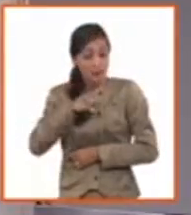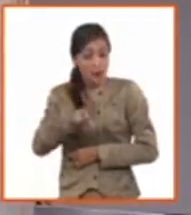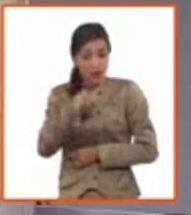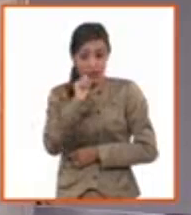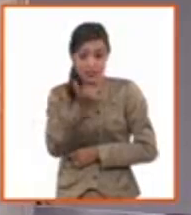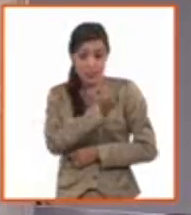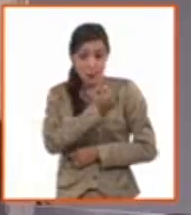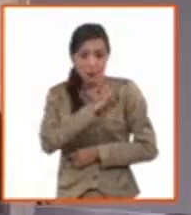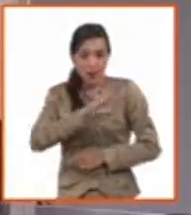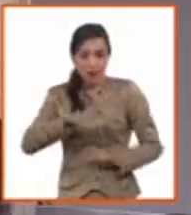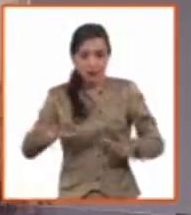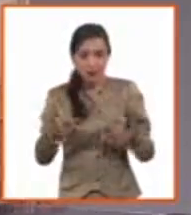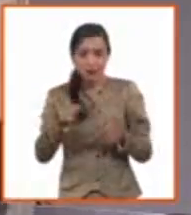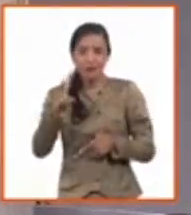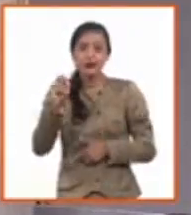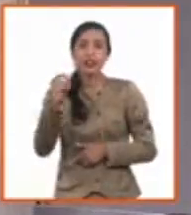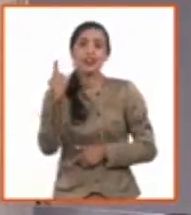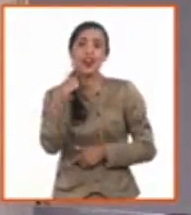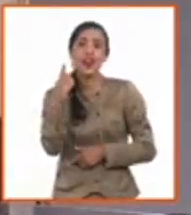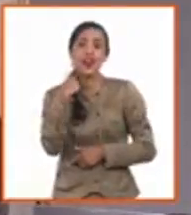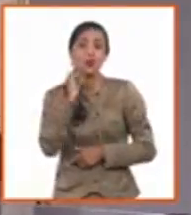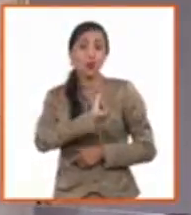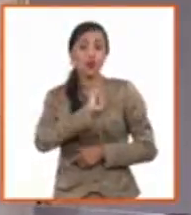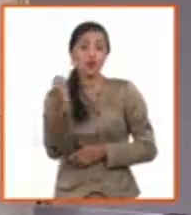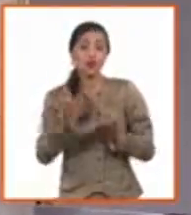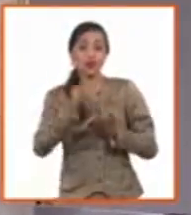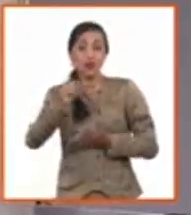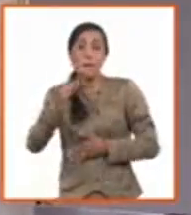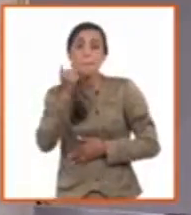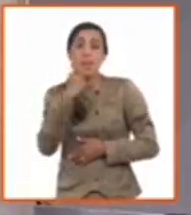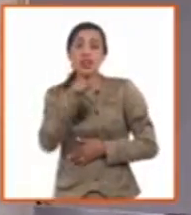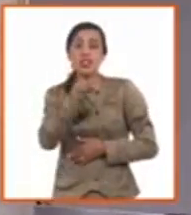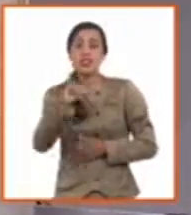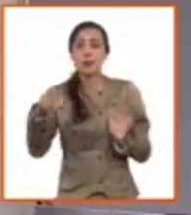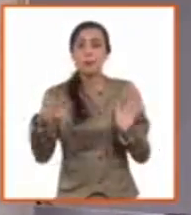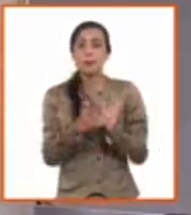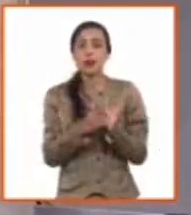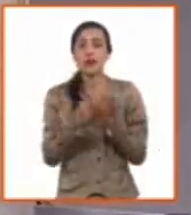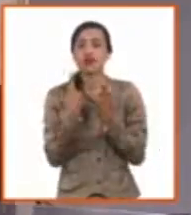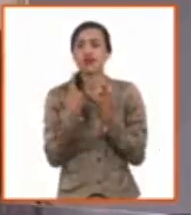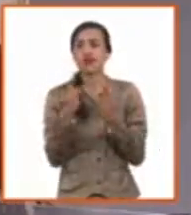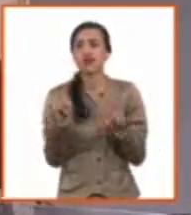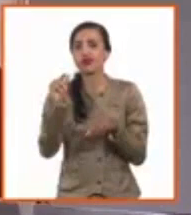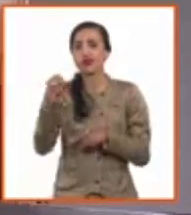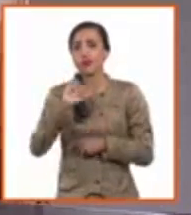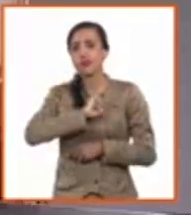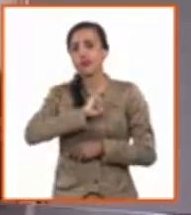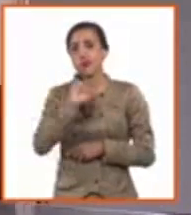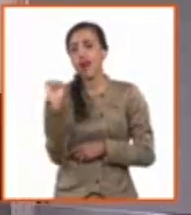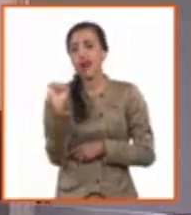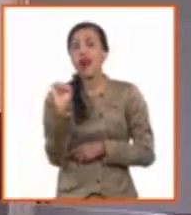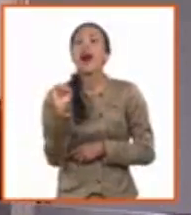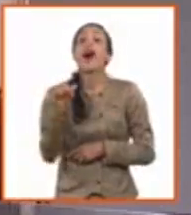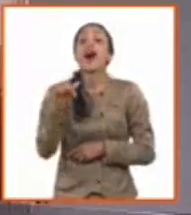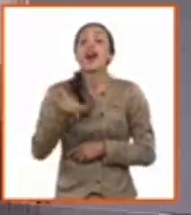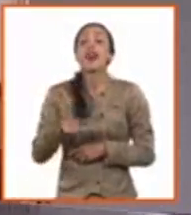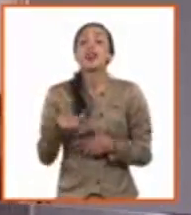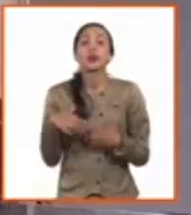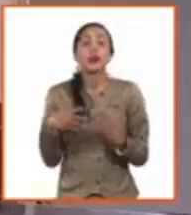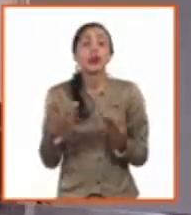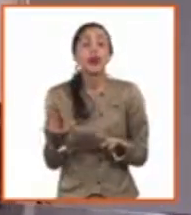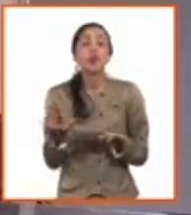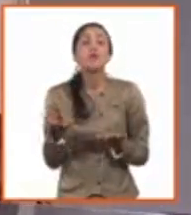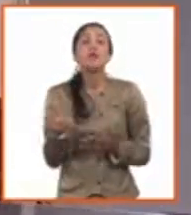finales de diciembre cumple sus 20 años y ha graduado en todo este periodo más de 16.000 profesionales entonces esta es